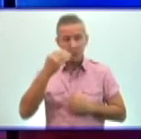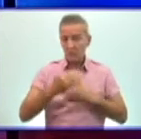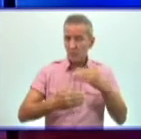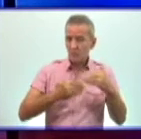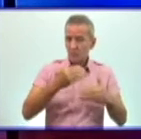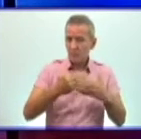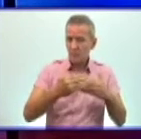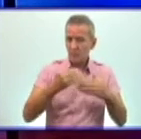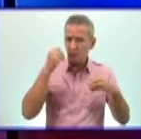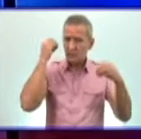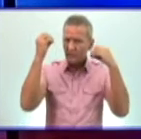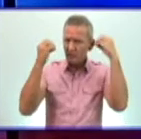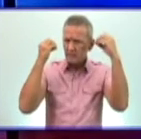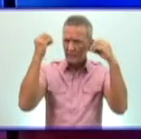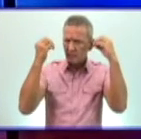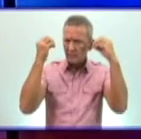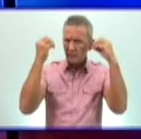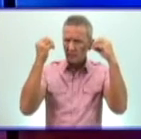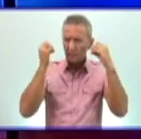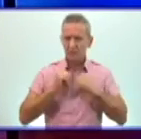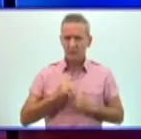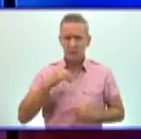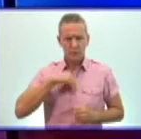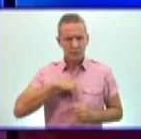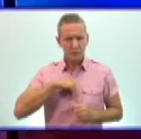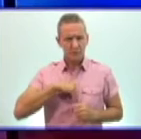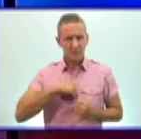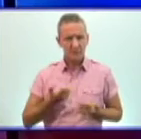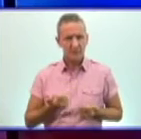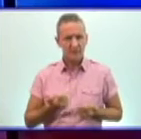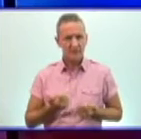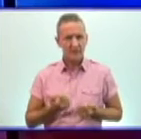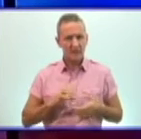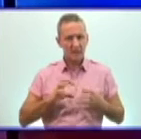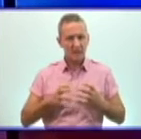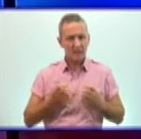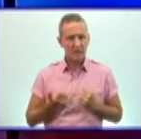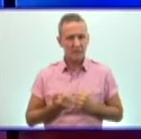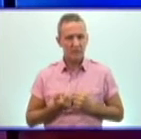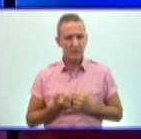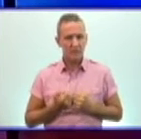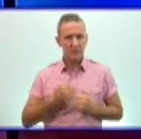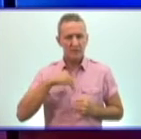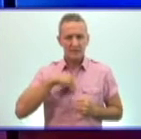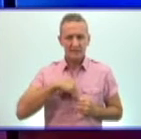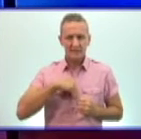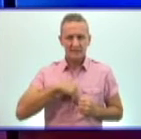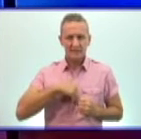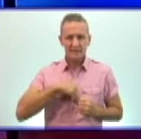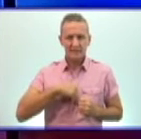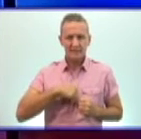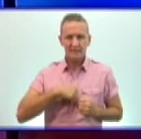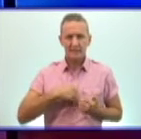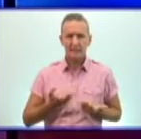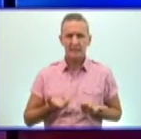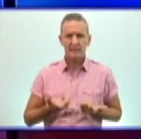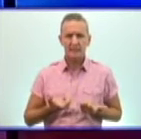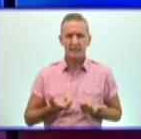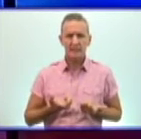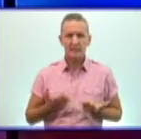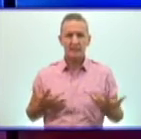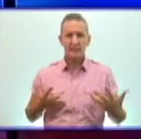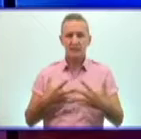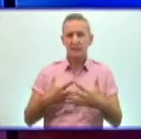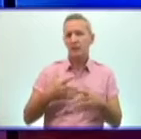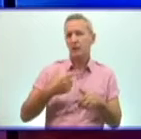de razonamiento, los sentimientos, la manera de sentir sensaciones con relación a algo